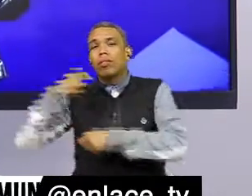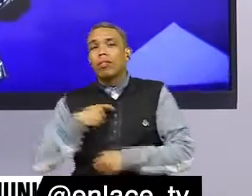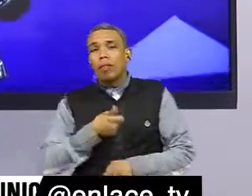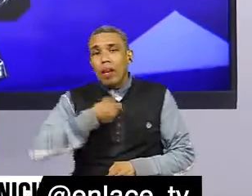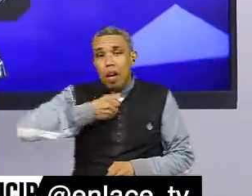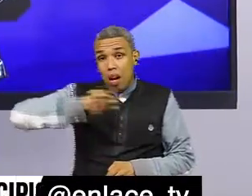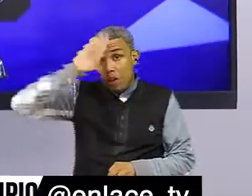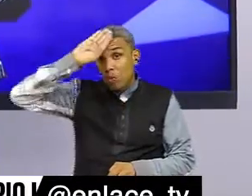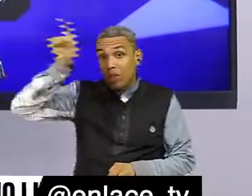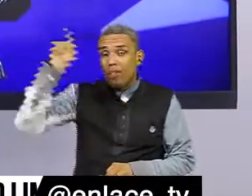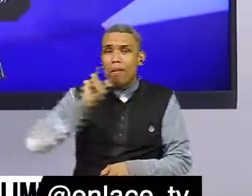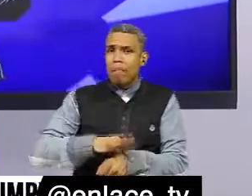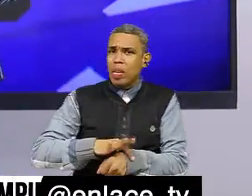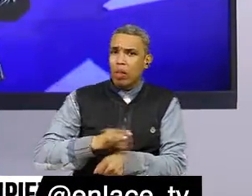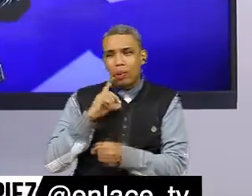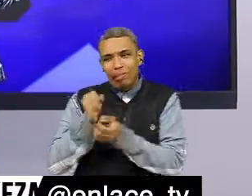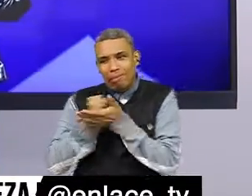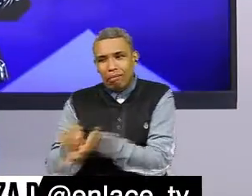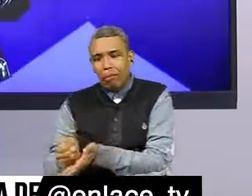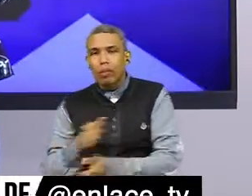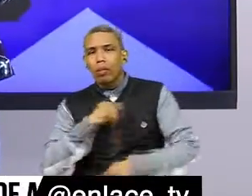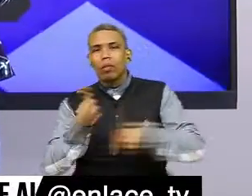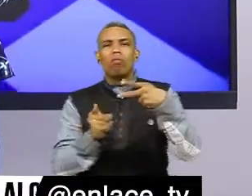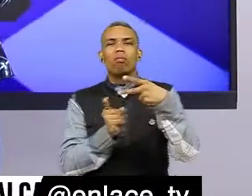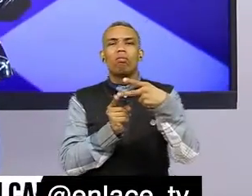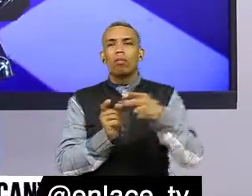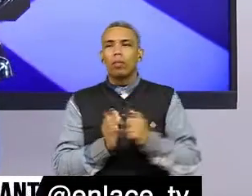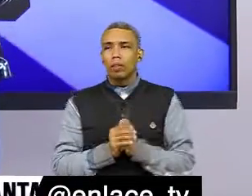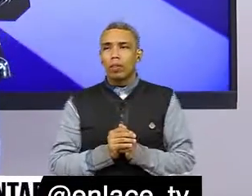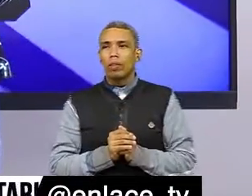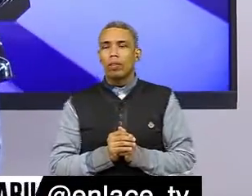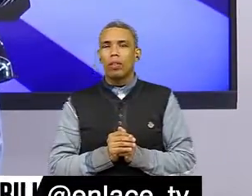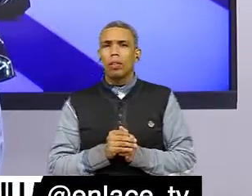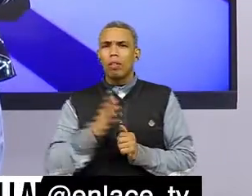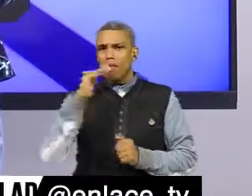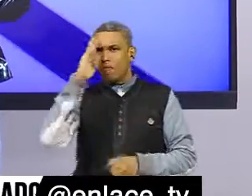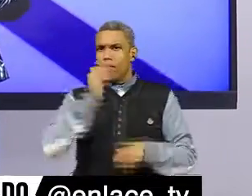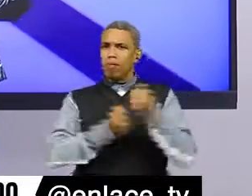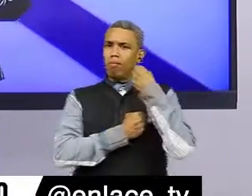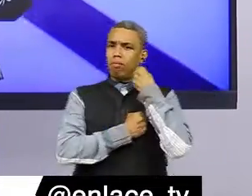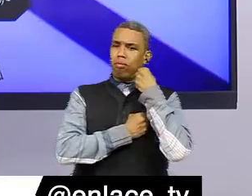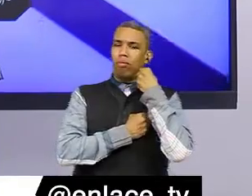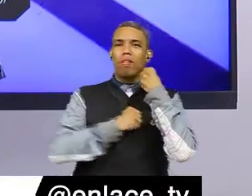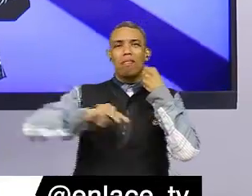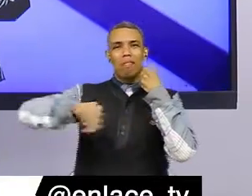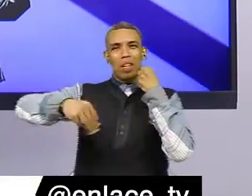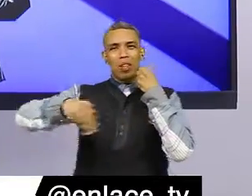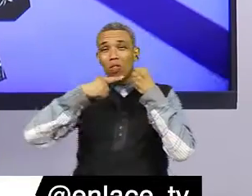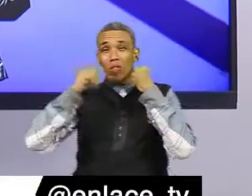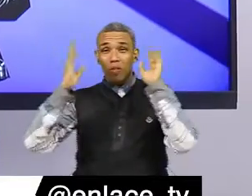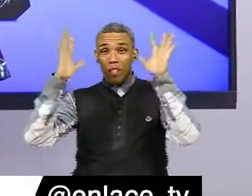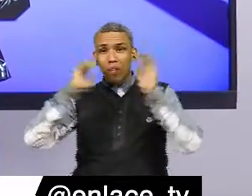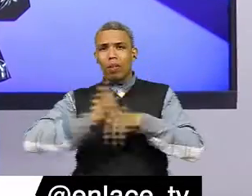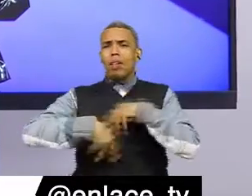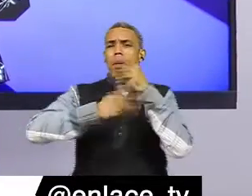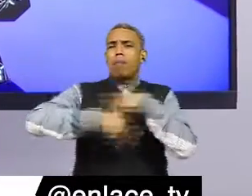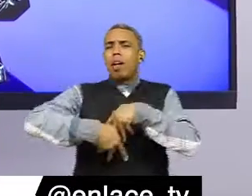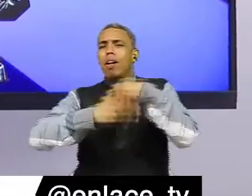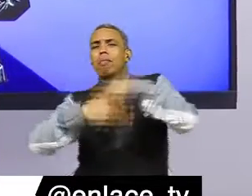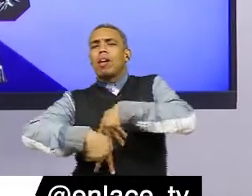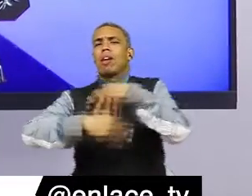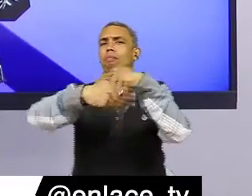otras noticias les hablaremos sobre la cancelación de desfile cívico-militar previsto para este miércoles 20 de julio con ocasión al